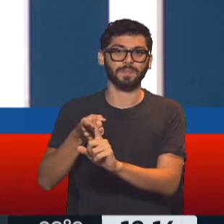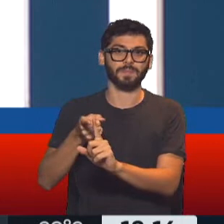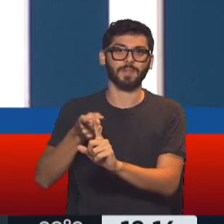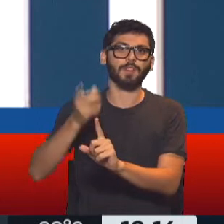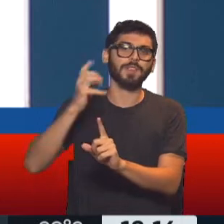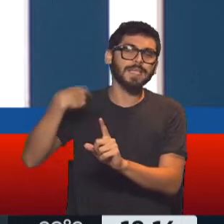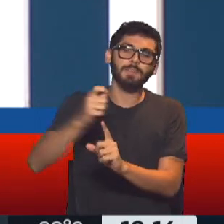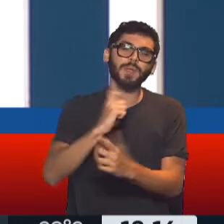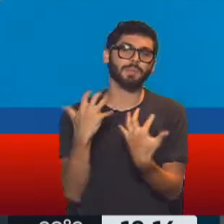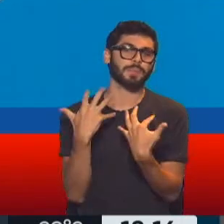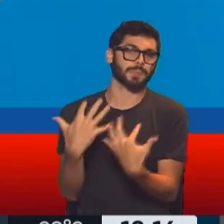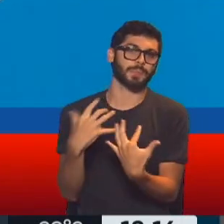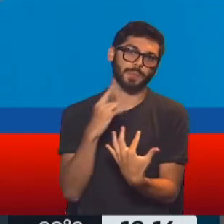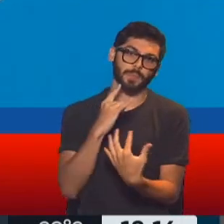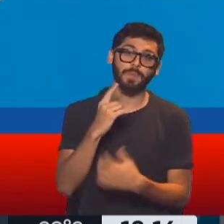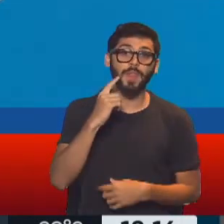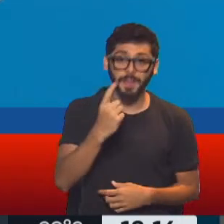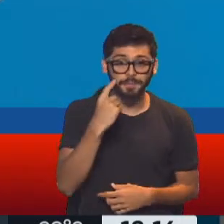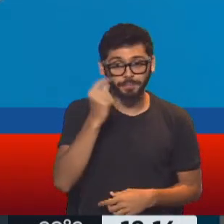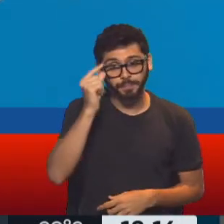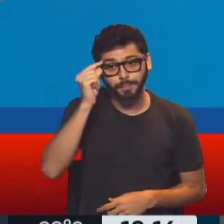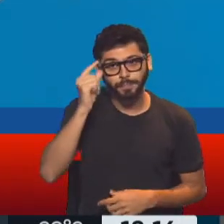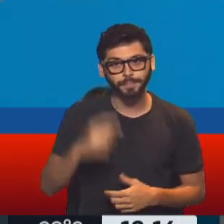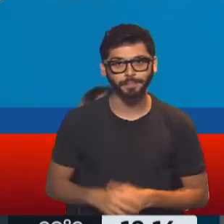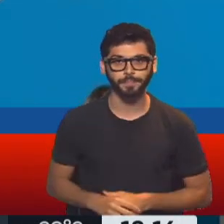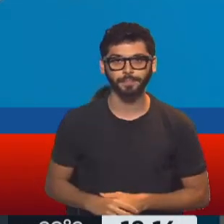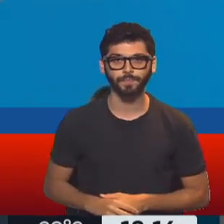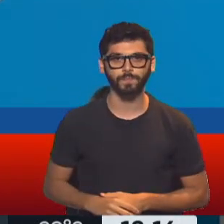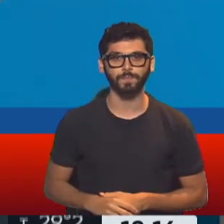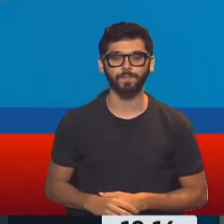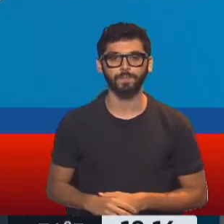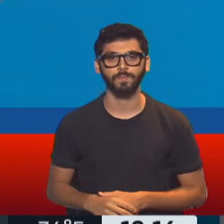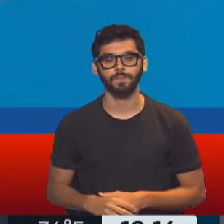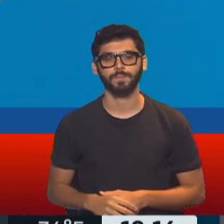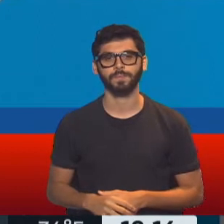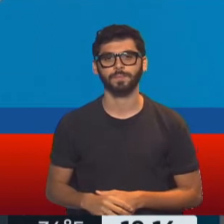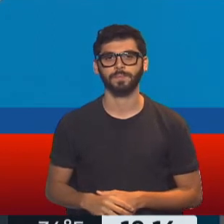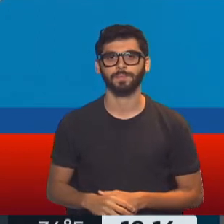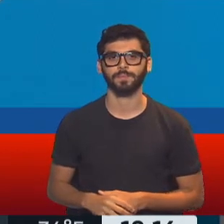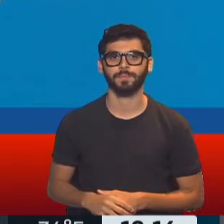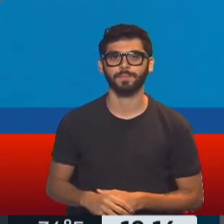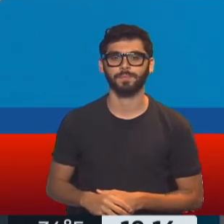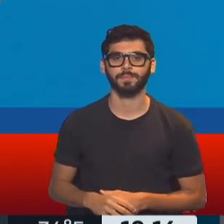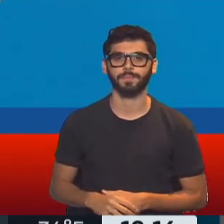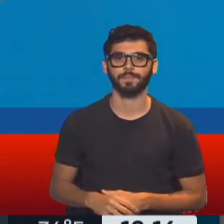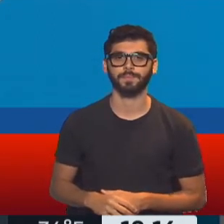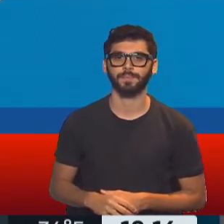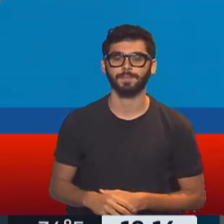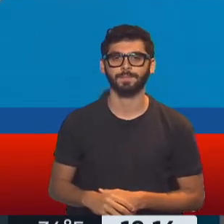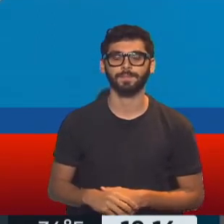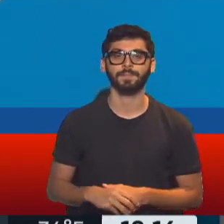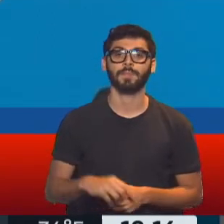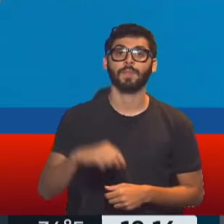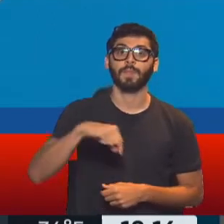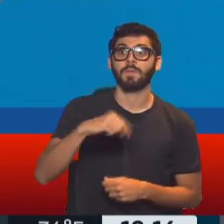conferencia de prensa, y esto decía. La discusión que se está dando es cómo y de qué manera se va a hacer ese traspaso, y nos parece que sería importante que